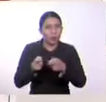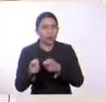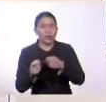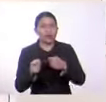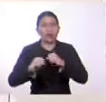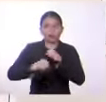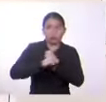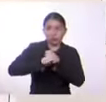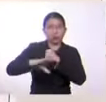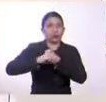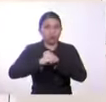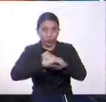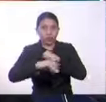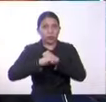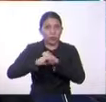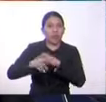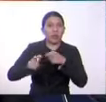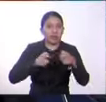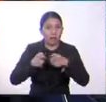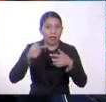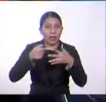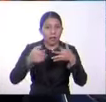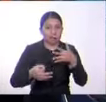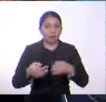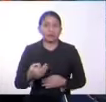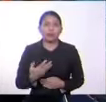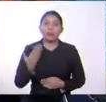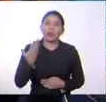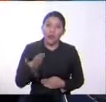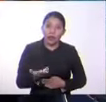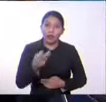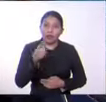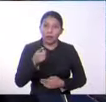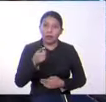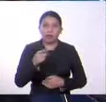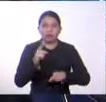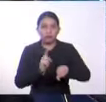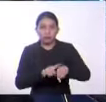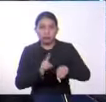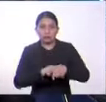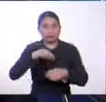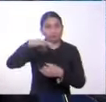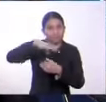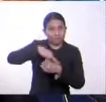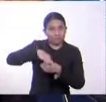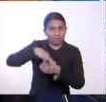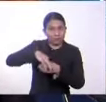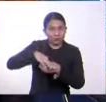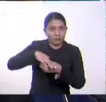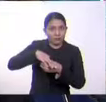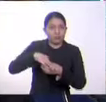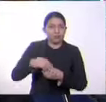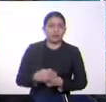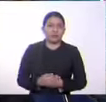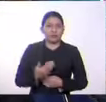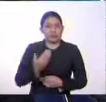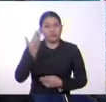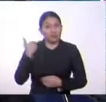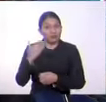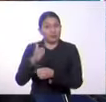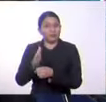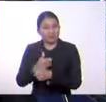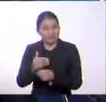todas estas normativas legales. Sí, y es por eso que cuando estamos en un periodo electoral que es previo a las elecciones, cuando se eligen